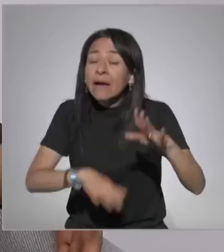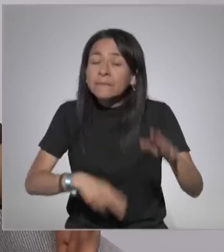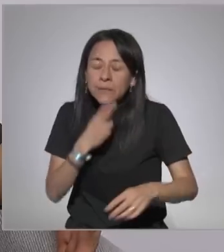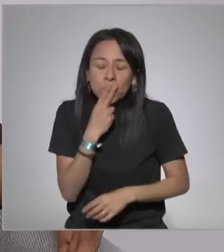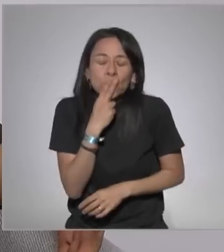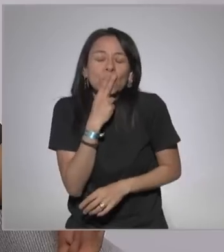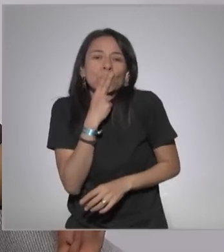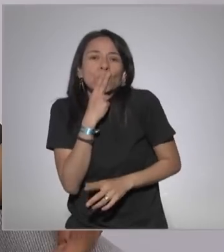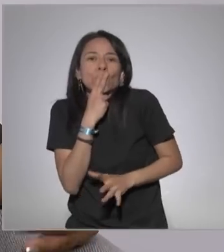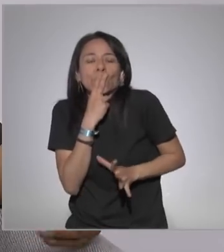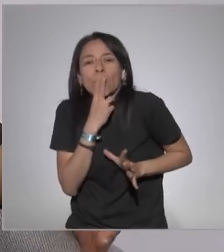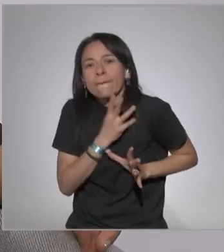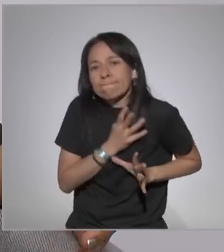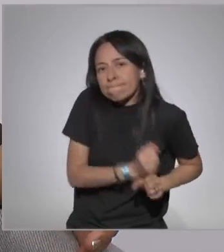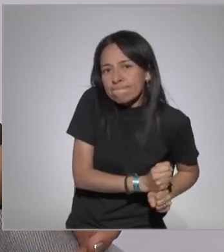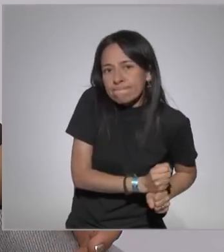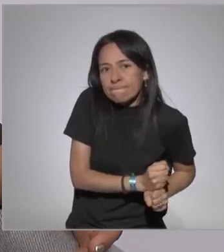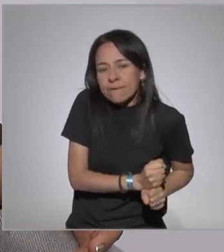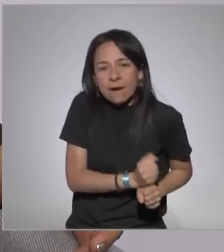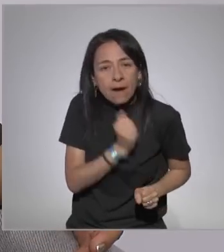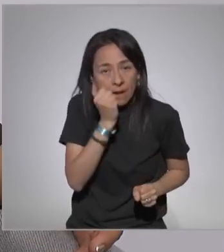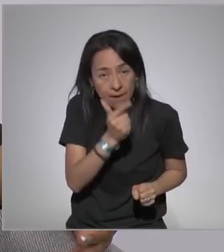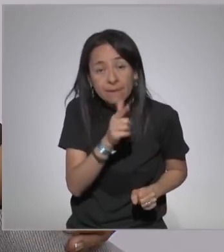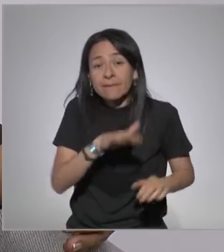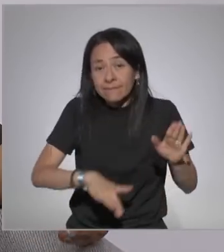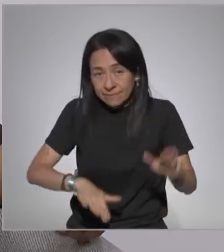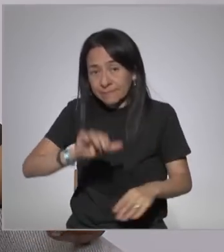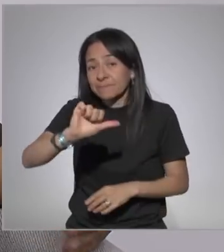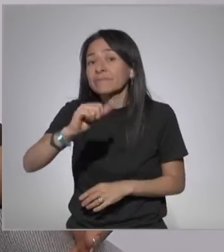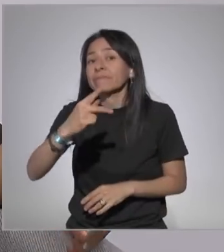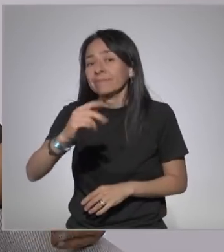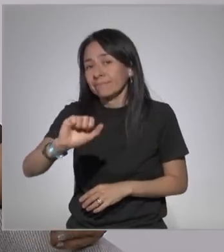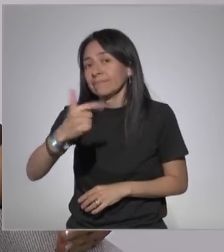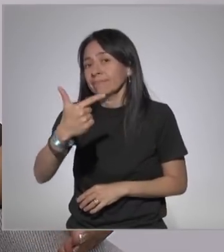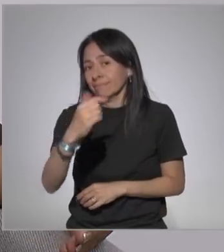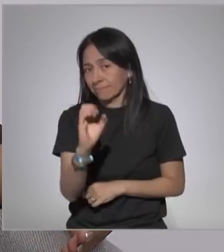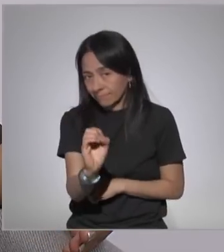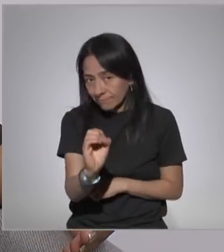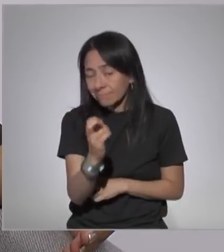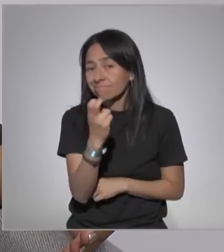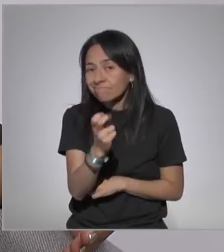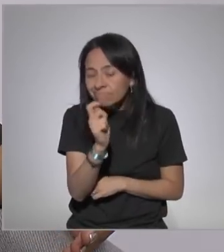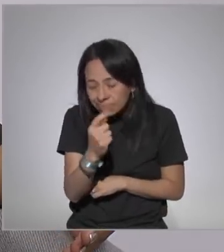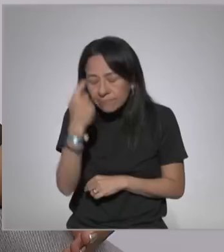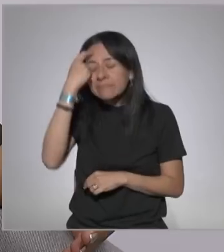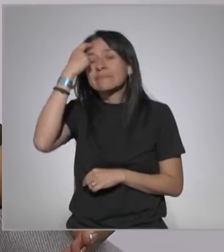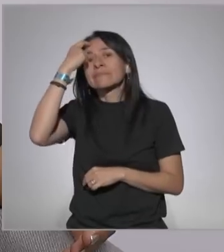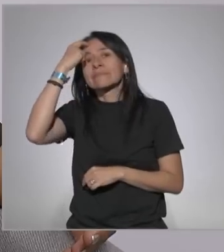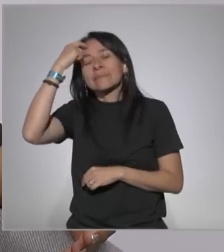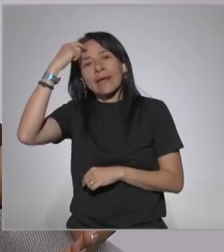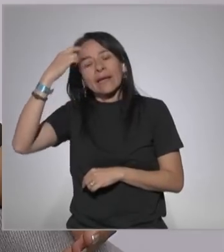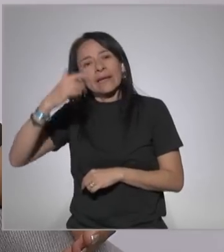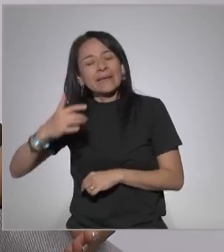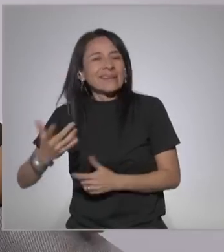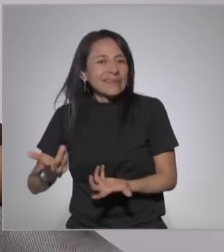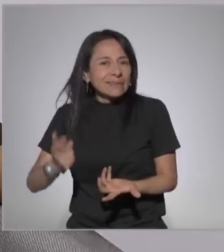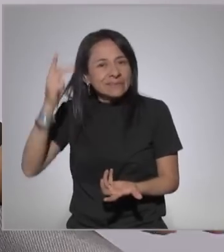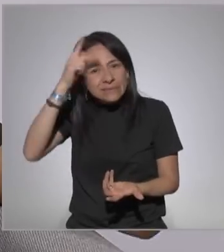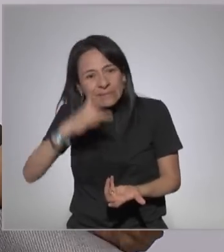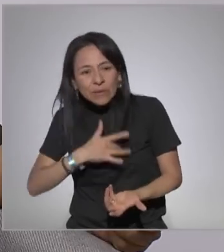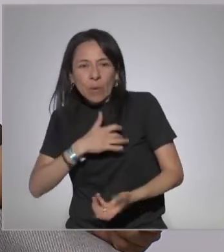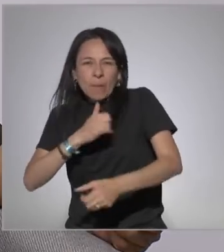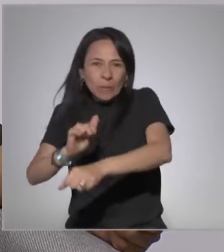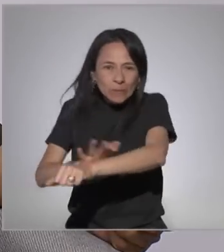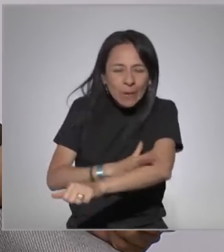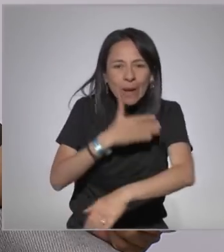estos apegos justamente van otra vez a entorpecer el desarrollo psicoemocional de las personas que quedan